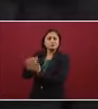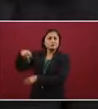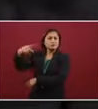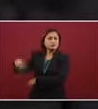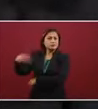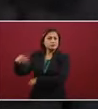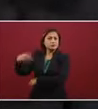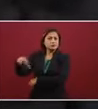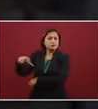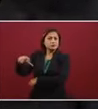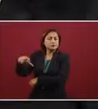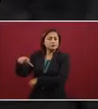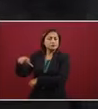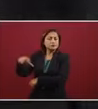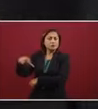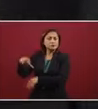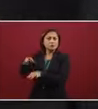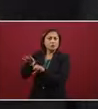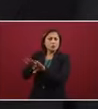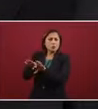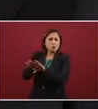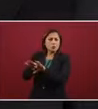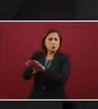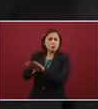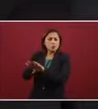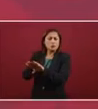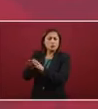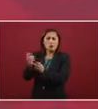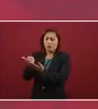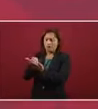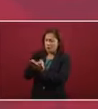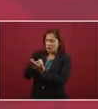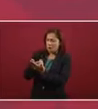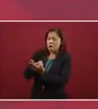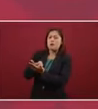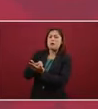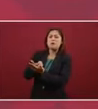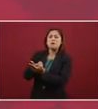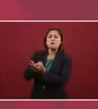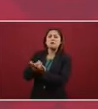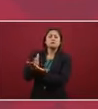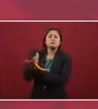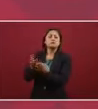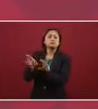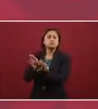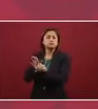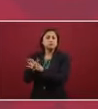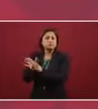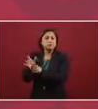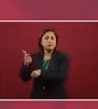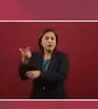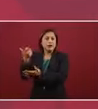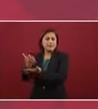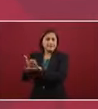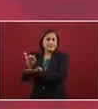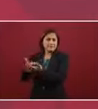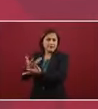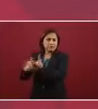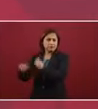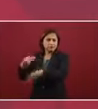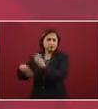el crecimiento en el dinero que